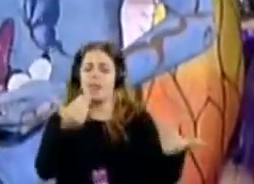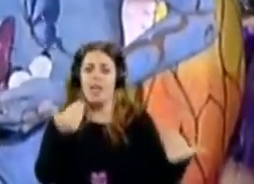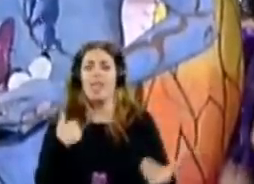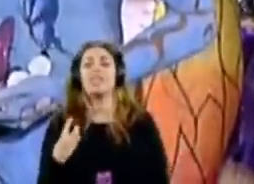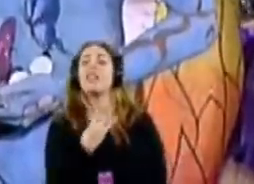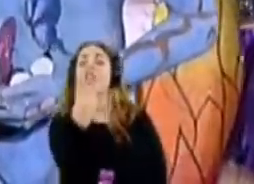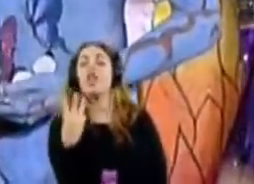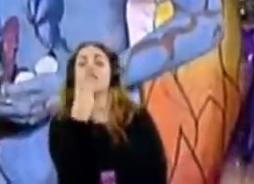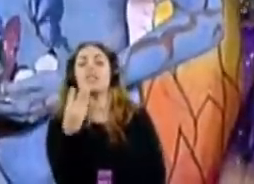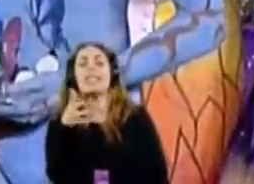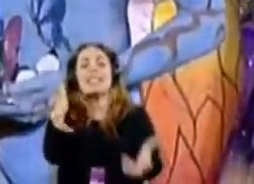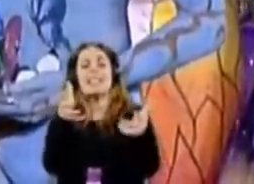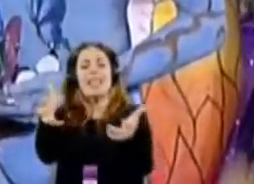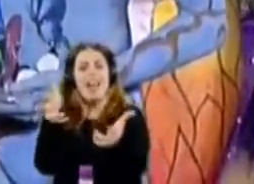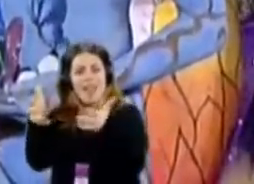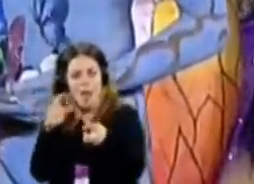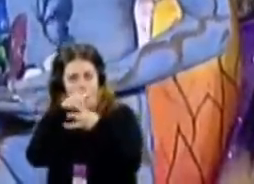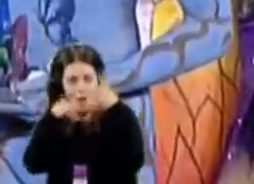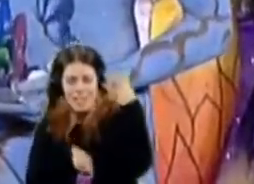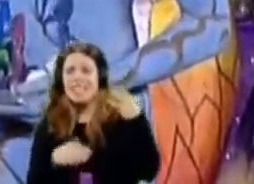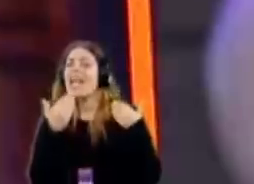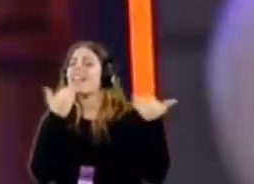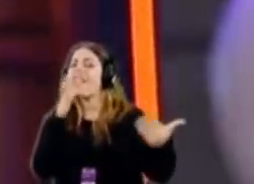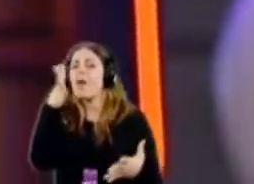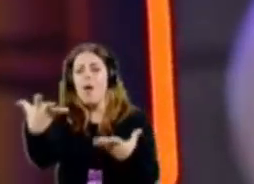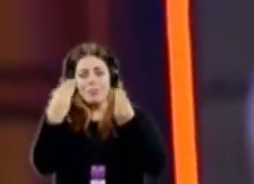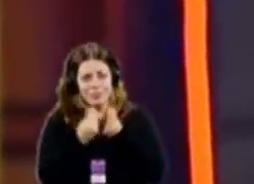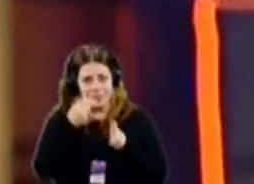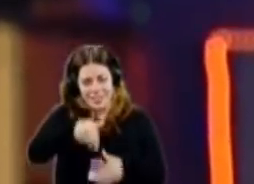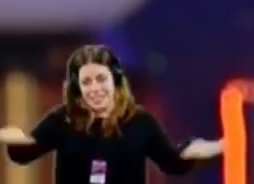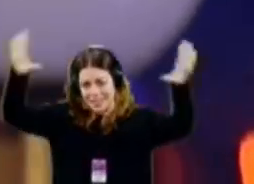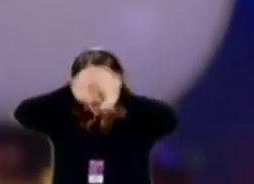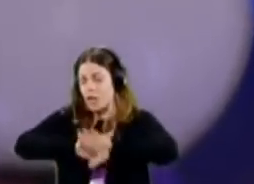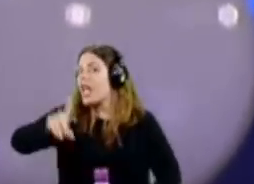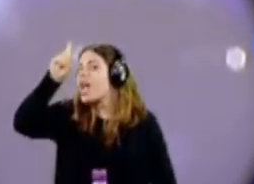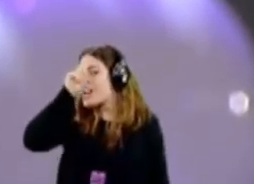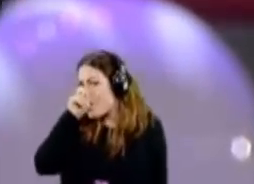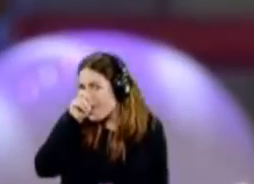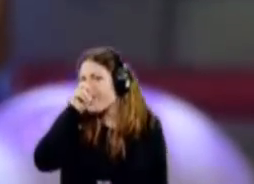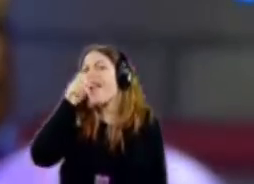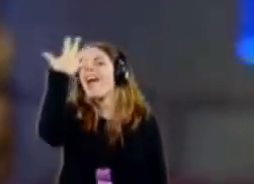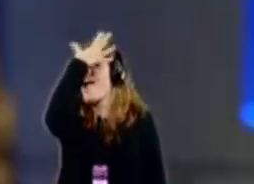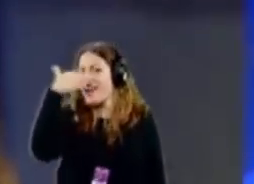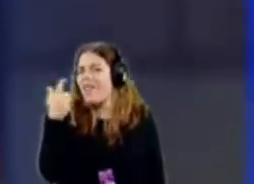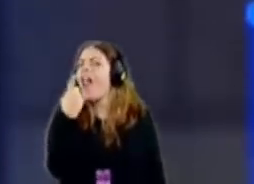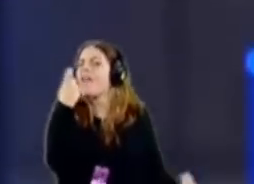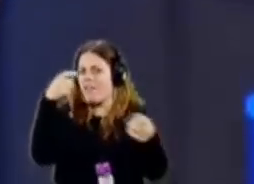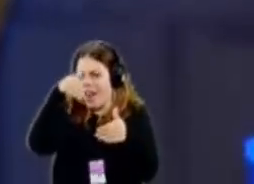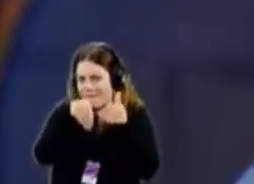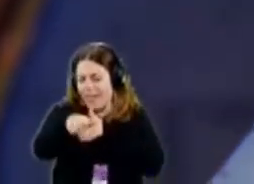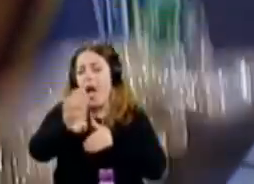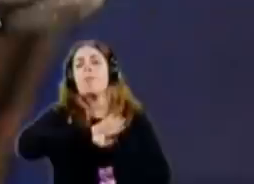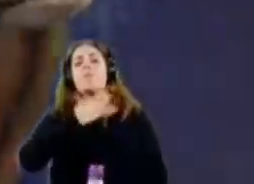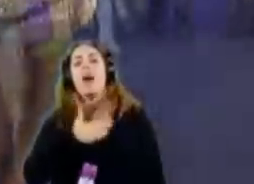ganadores. Gracias por acompañarnos en esta noche y recuerden que todavía queda mucho carnaval. Mañana ahí tienen el cuadro